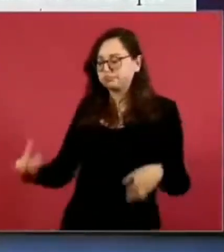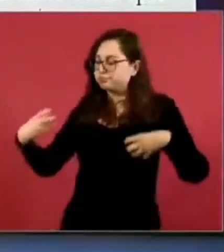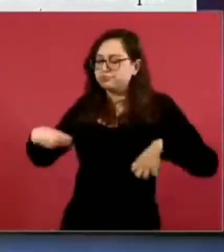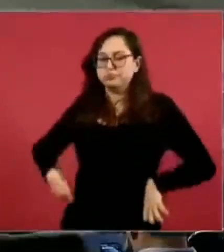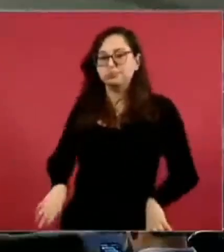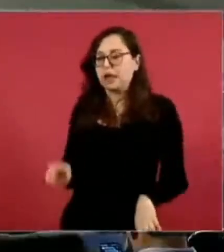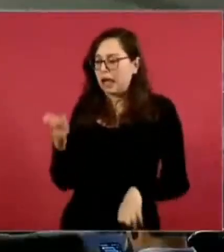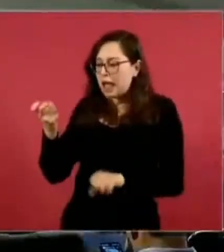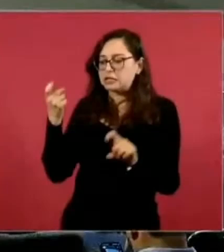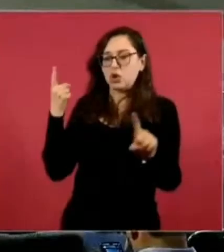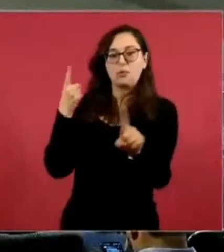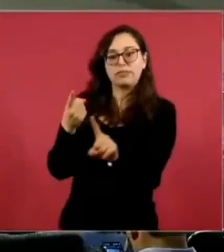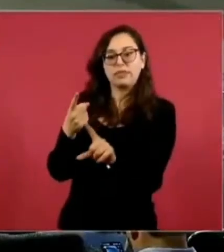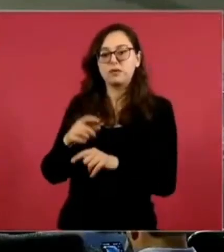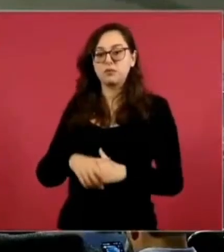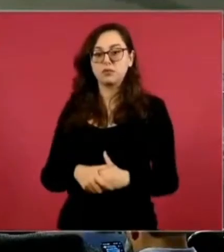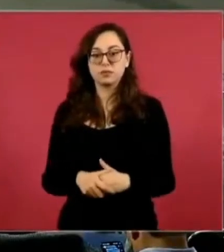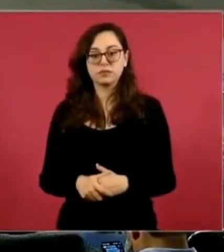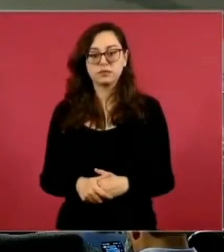concesionarios.